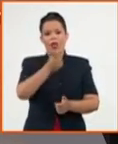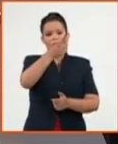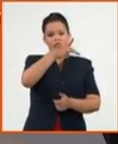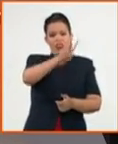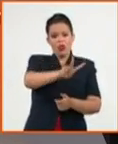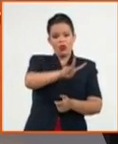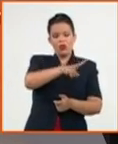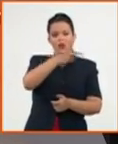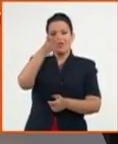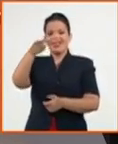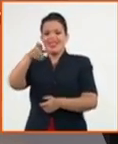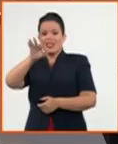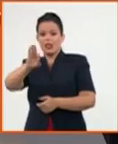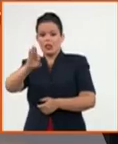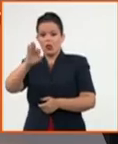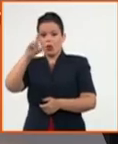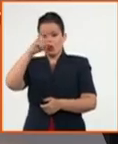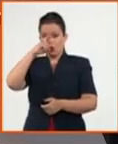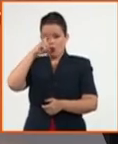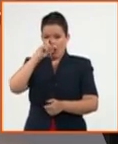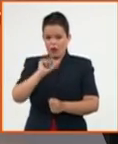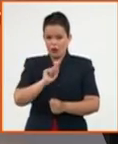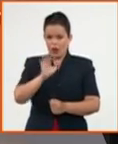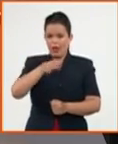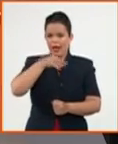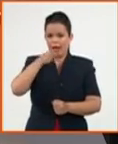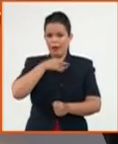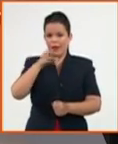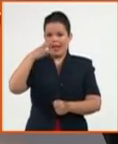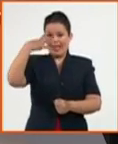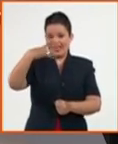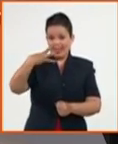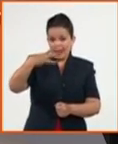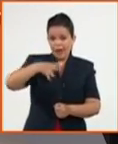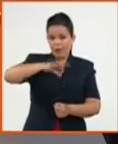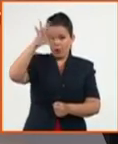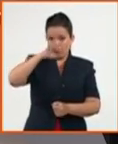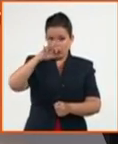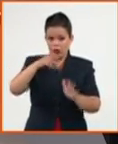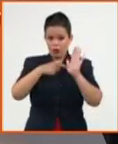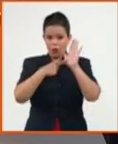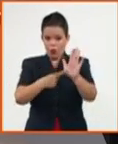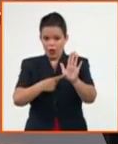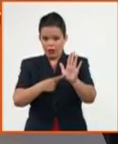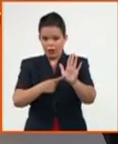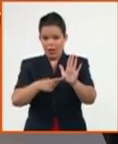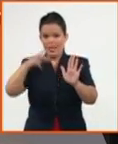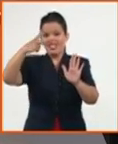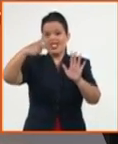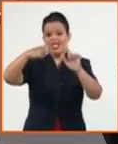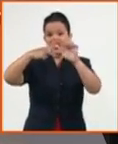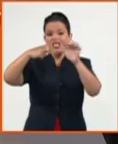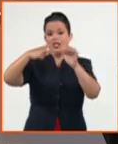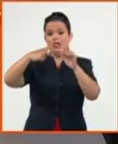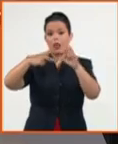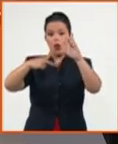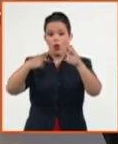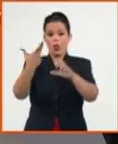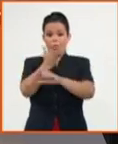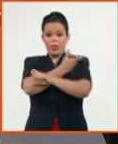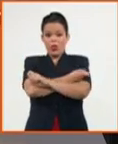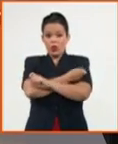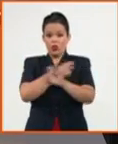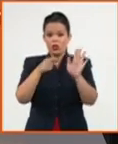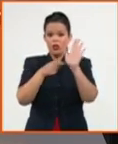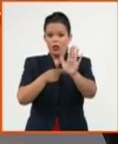casi el 93 por ciento solamente con 22 es de soberana 02 respondieron de una manera importante a la elevación del título